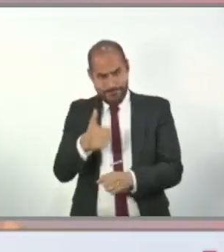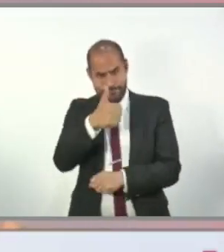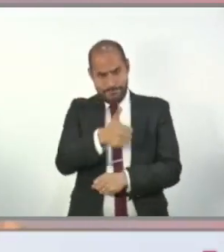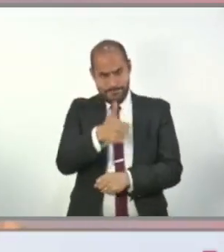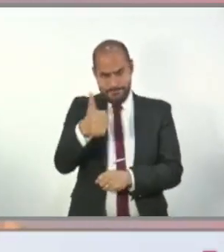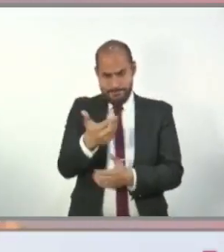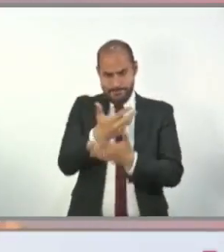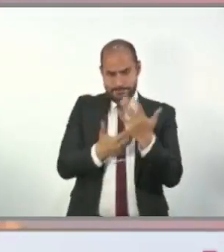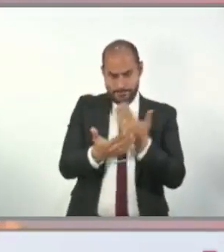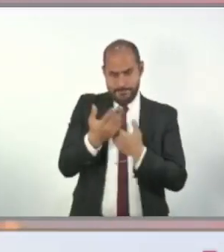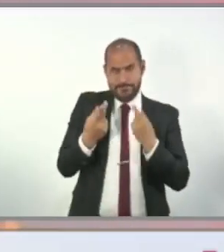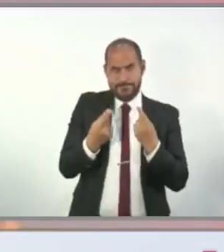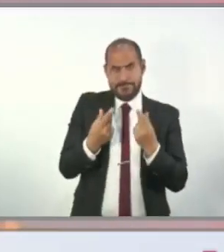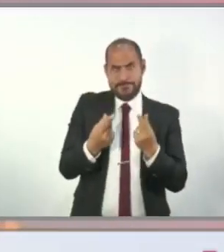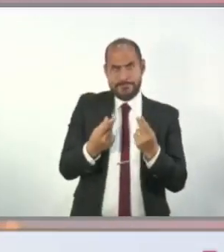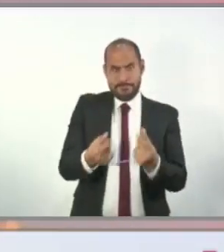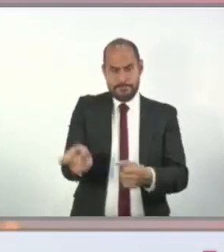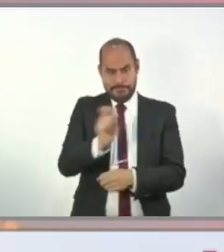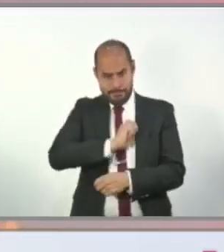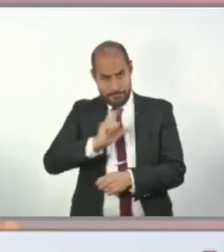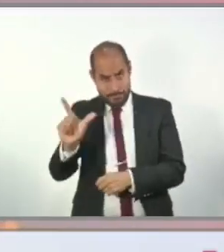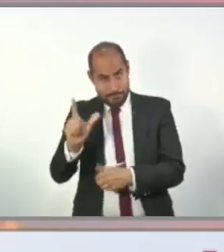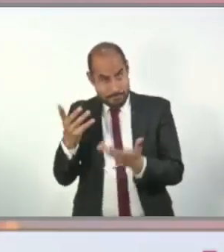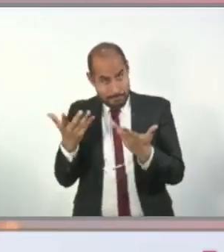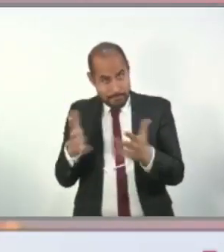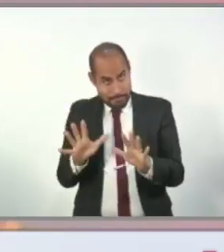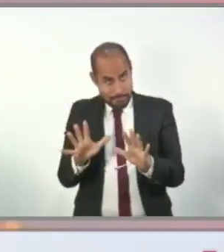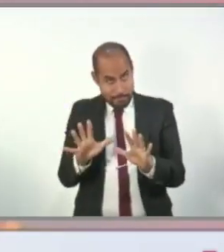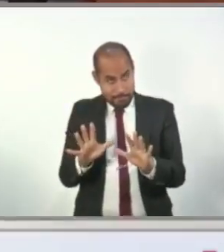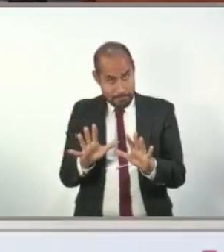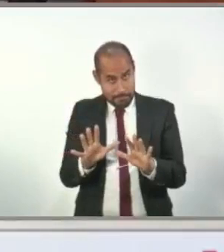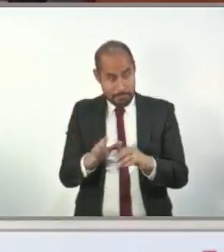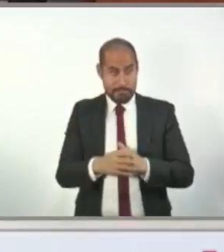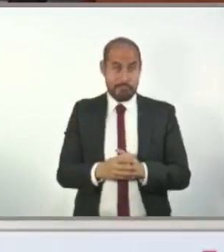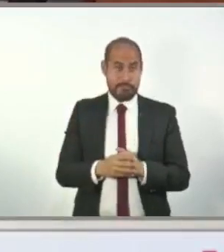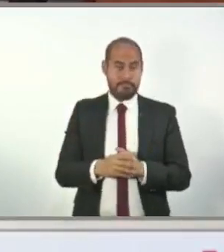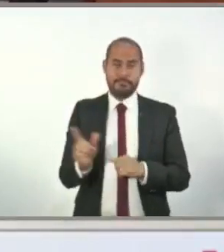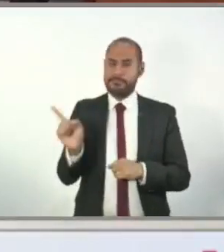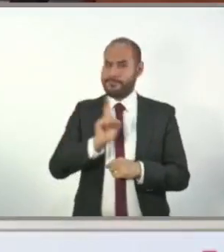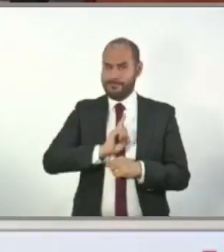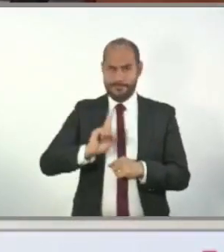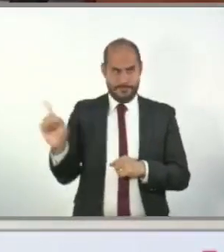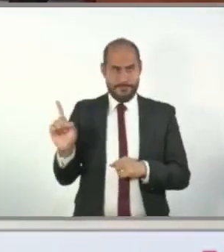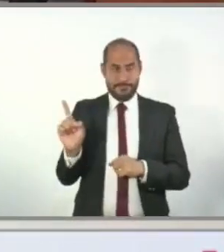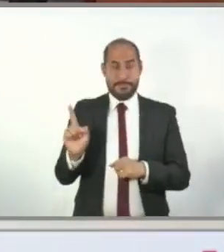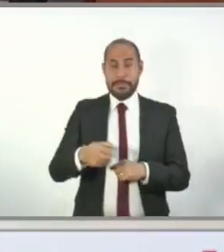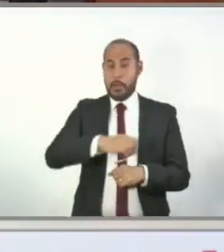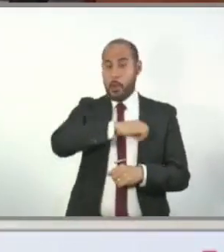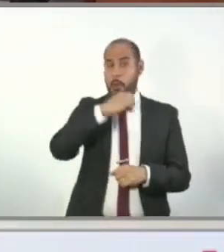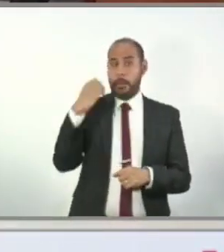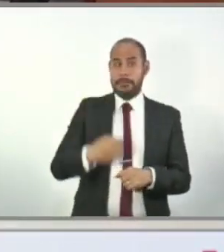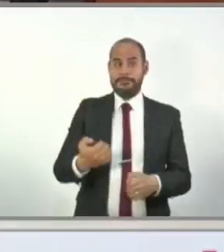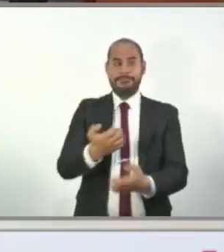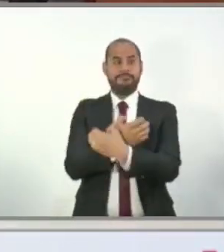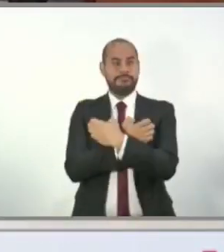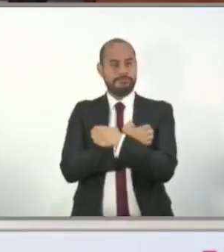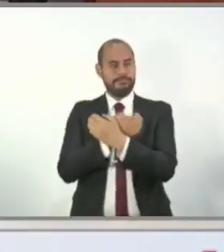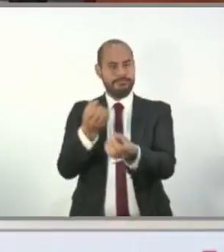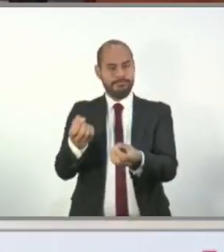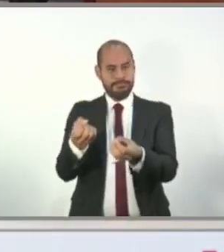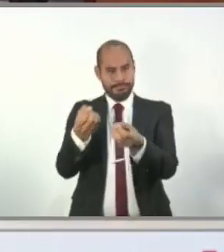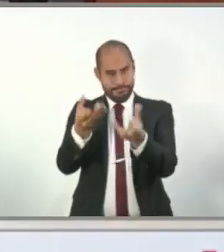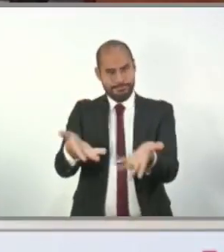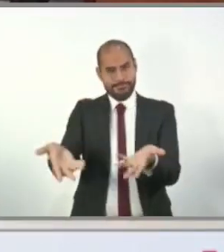desempeño de una determinada profesión o disciplina, sino que está obligada a prestar un servicio